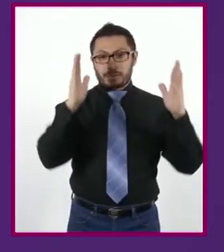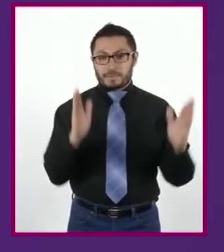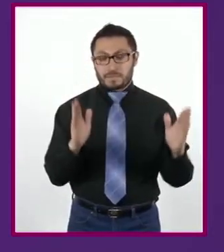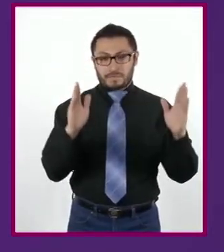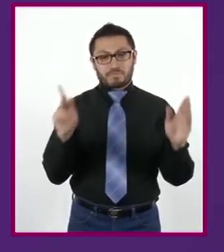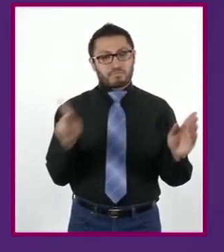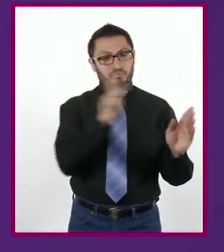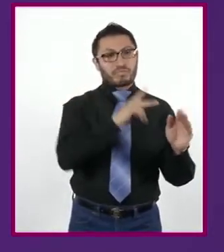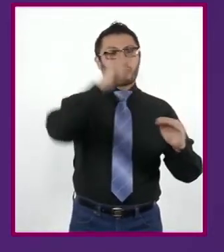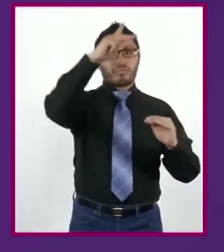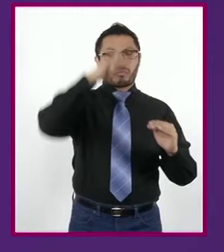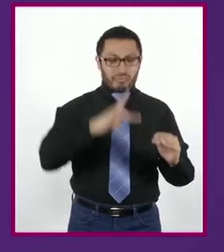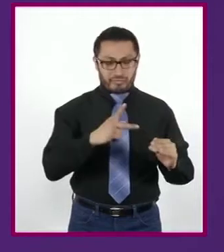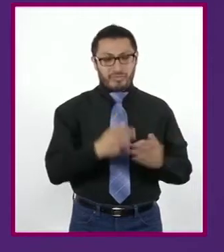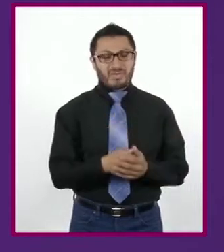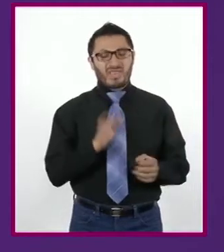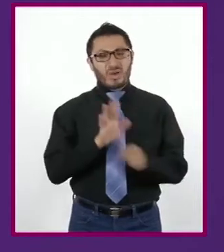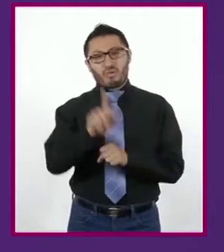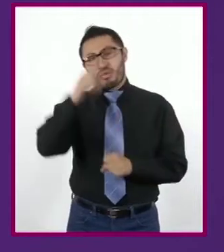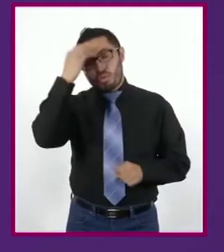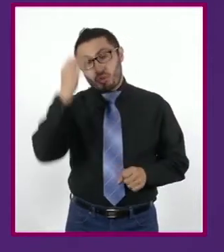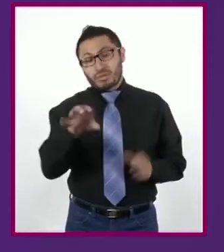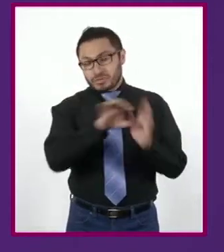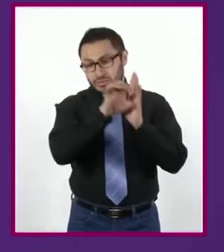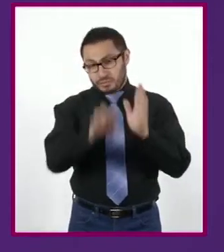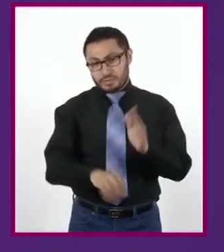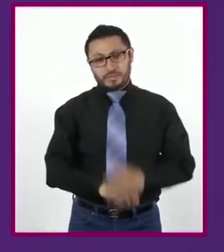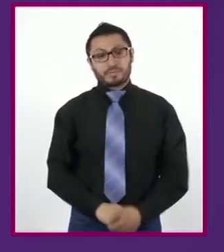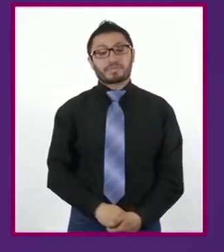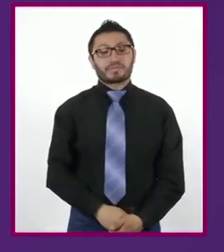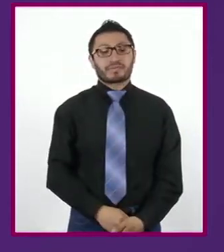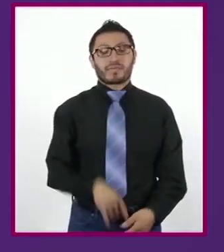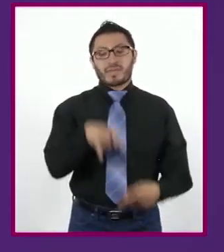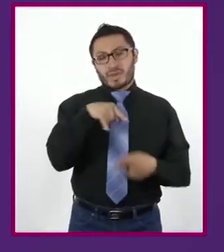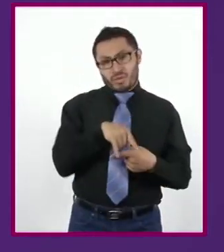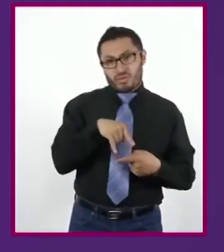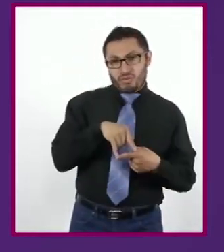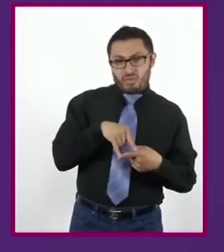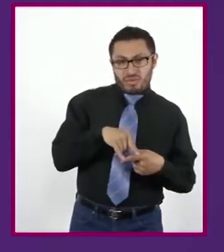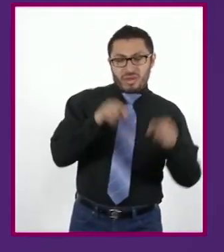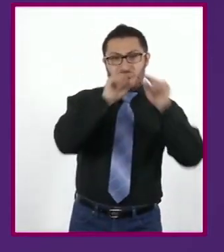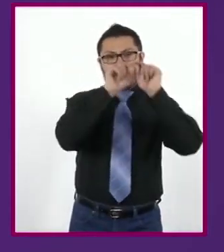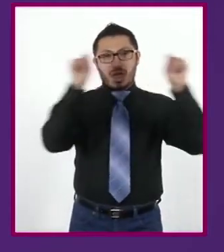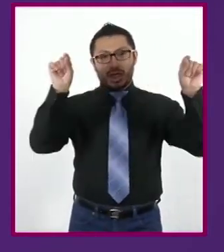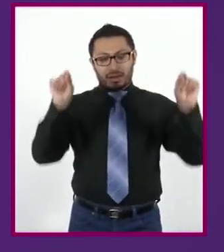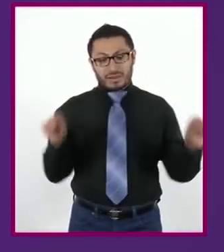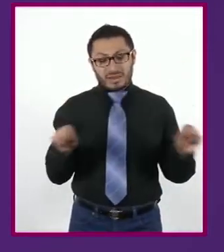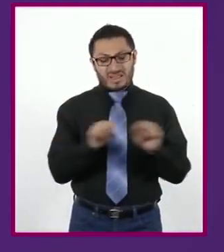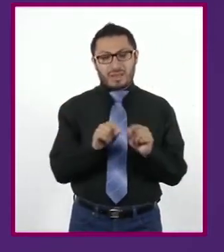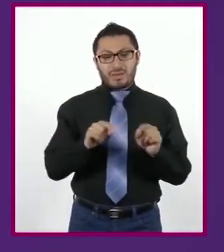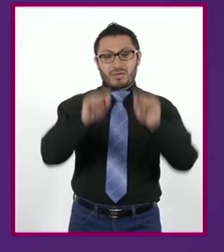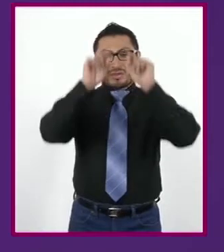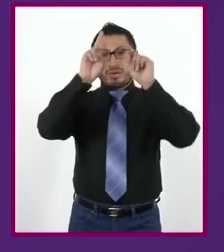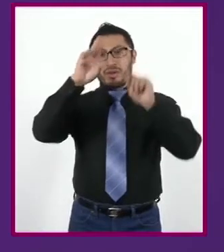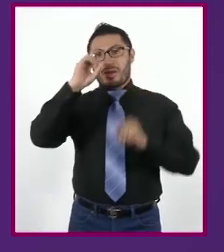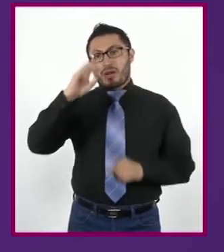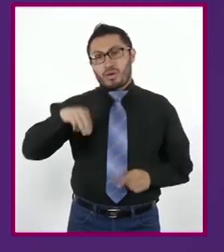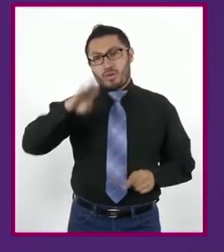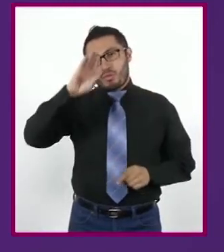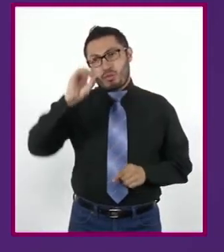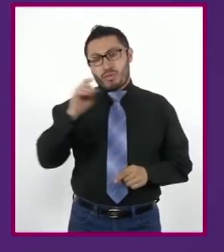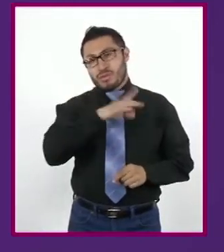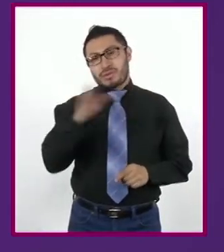paralelogramos conoces? Ejemplos de paralelogramos son el cuadrado, el rectángulo, el rombo y el